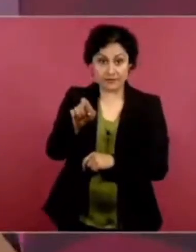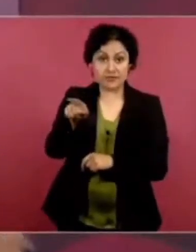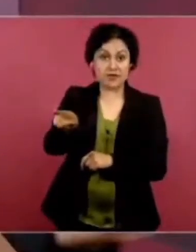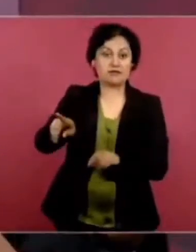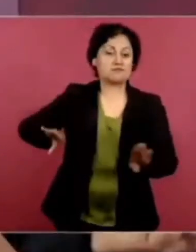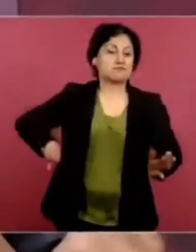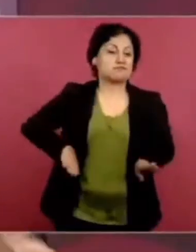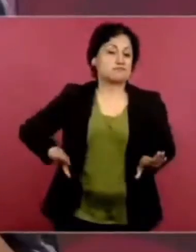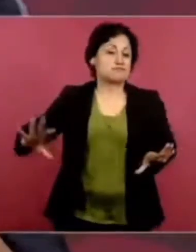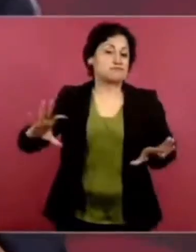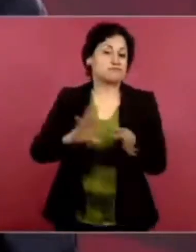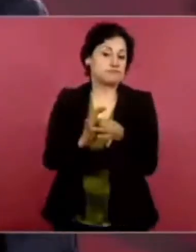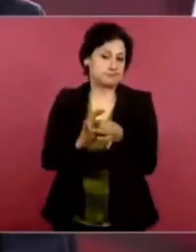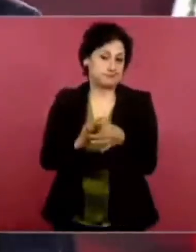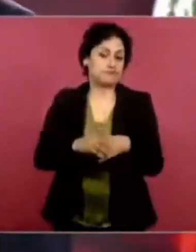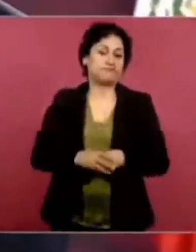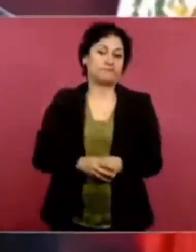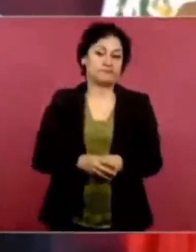Le digo, pues,